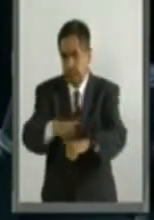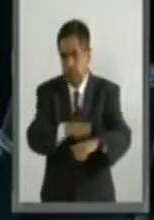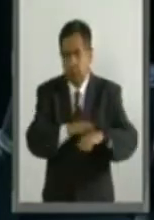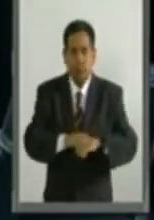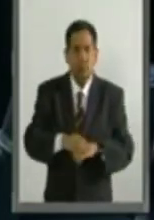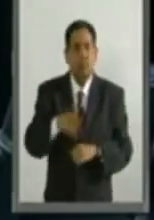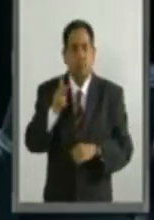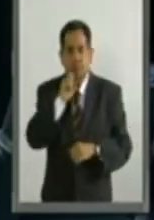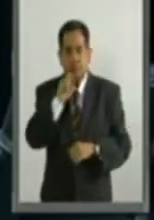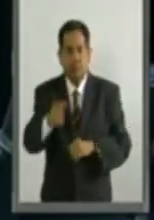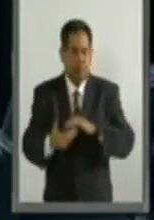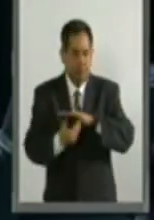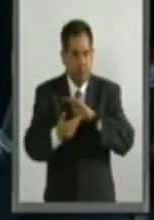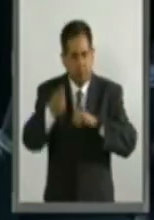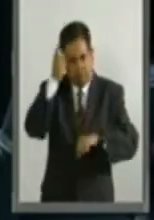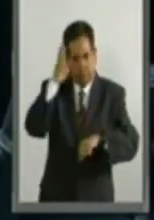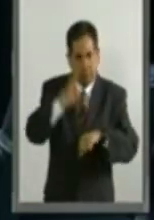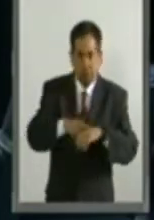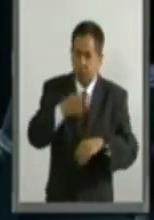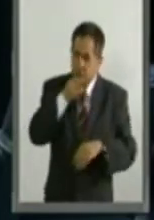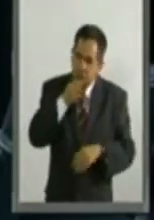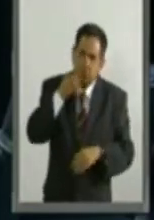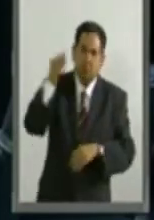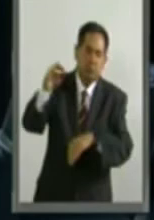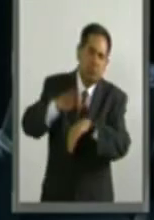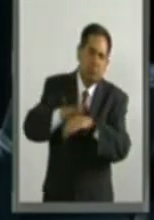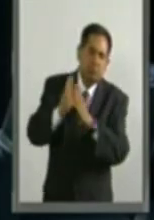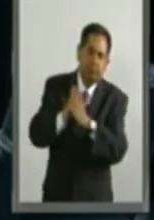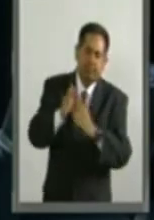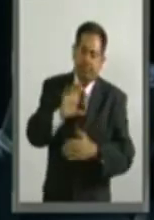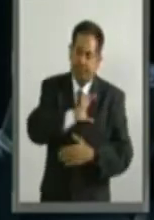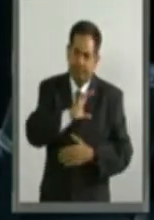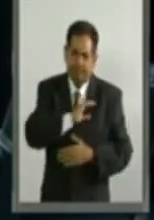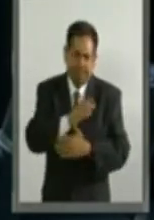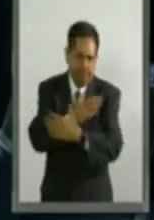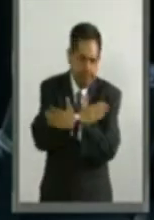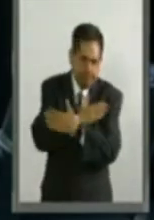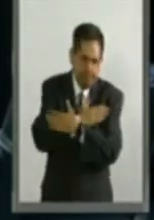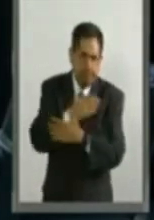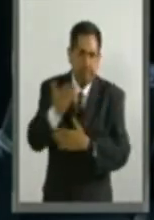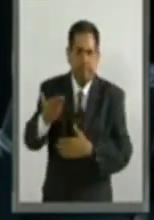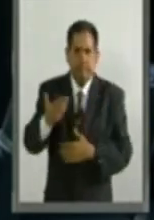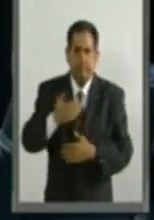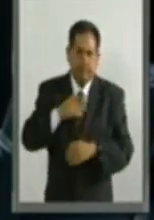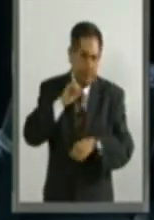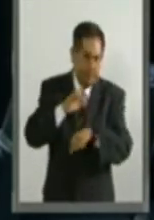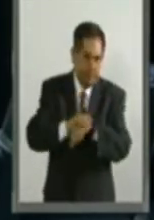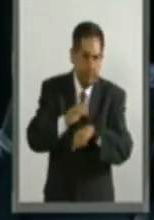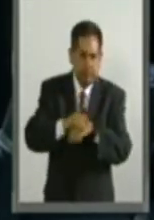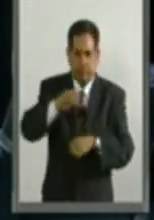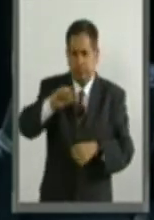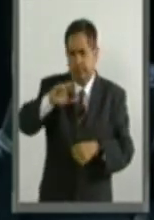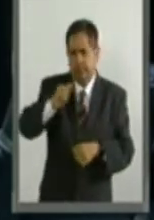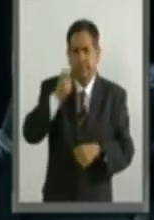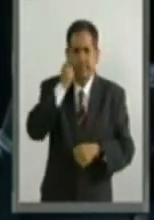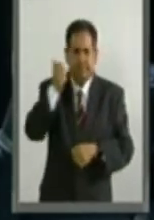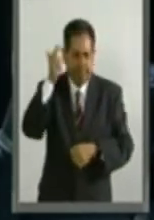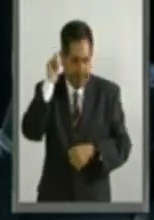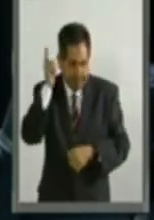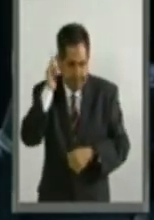sin antes por parte de la mesa directiva mandarle un caluroso abrazo a nuestra amiga Margarita, desearle mucho